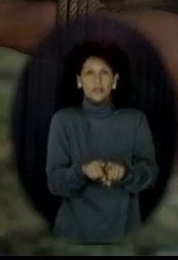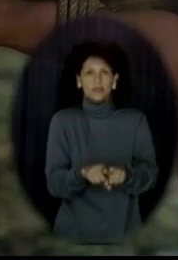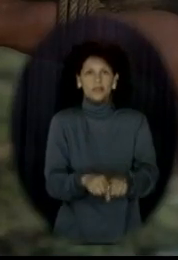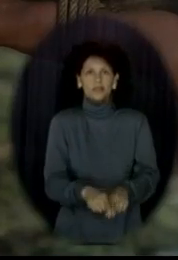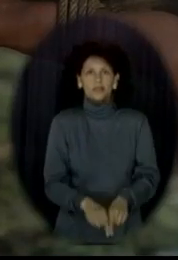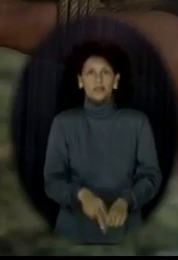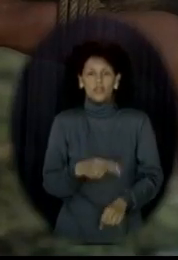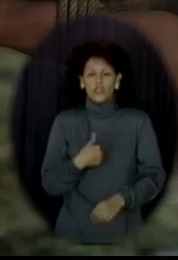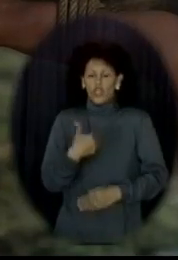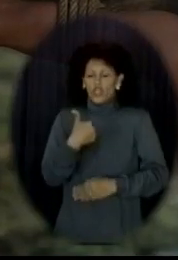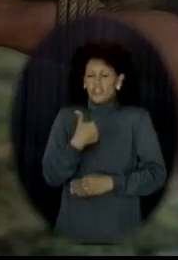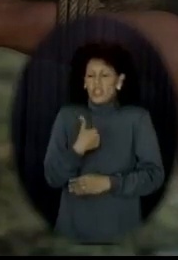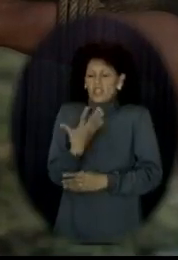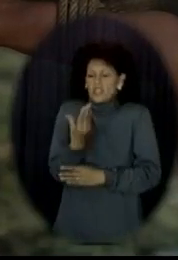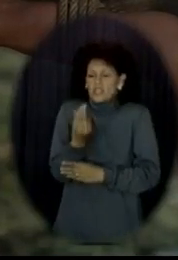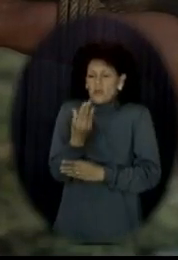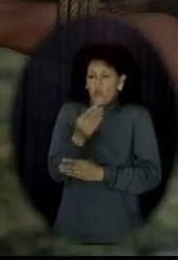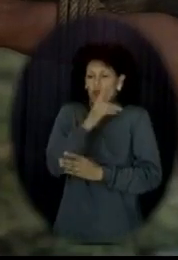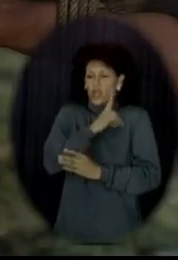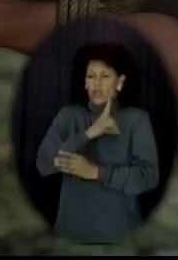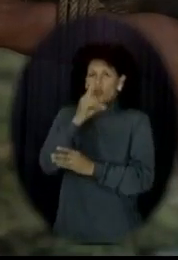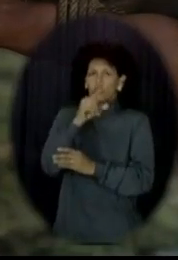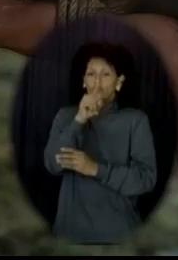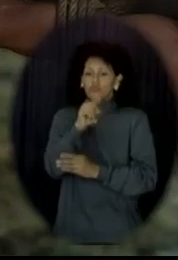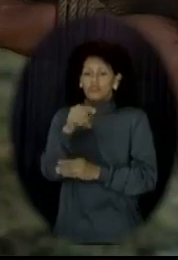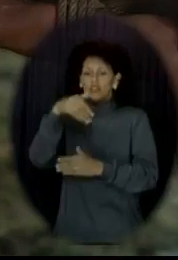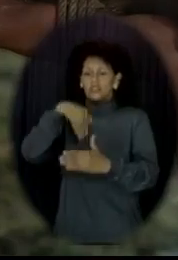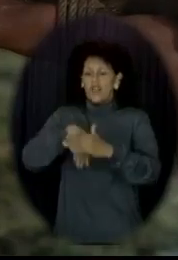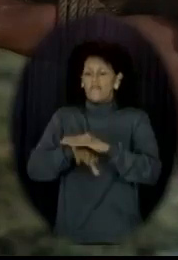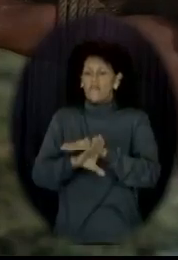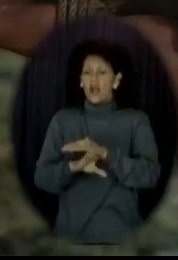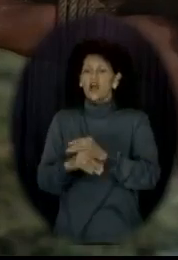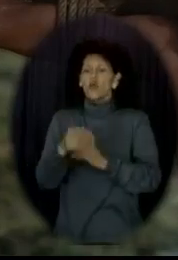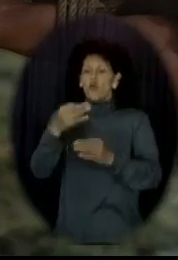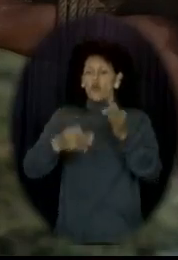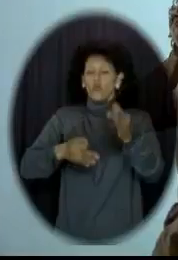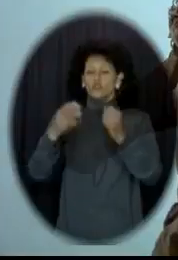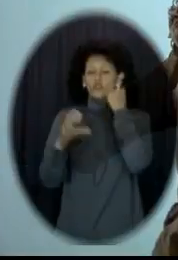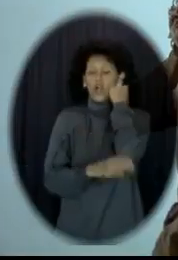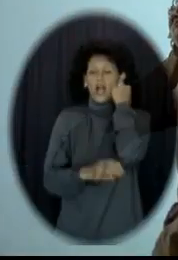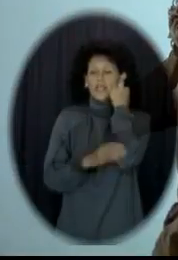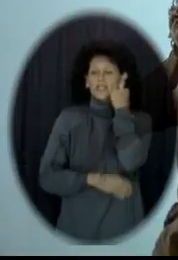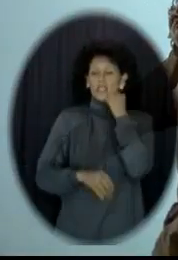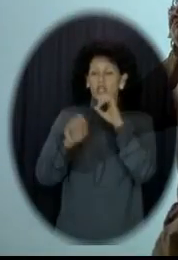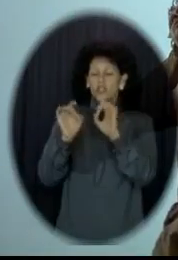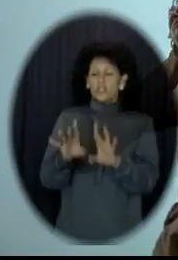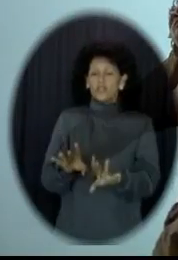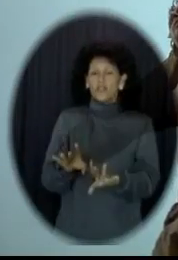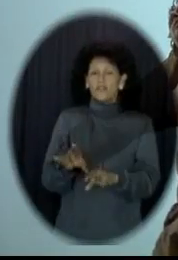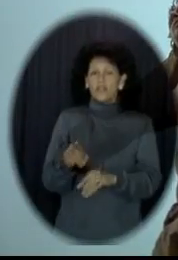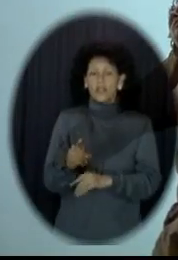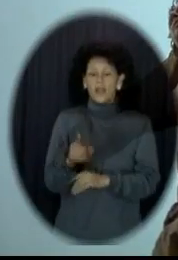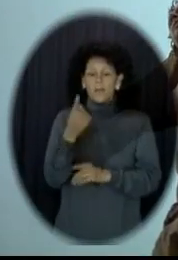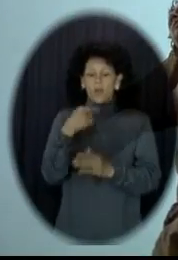sálvanos a nosotros. ¿No tienes temor a Dios? Tú que estás bajo justo